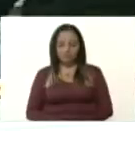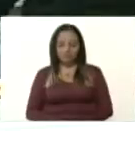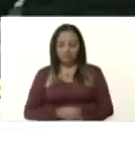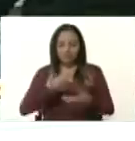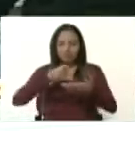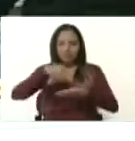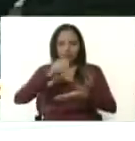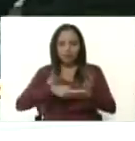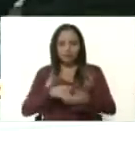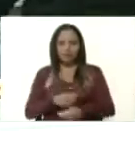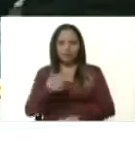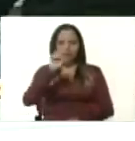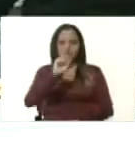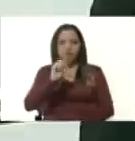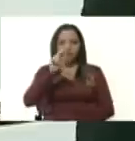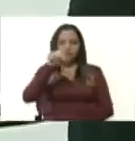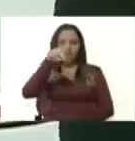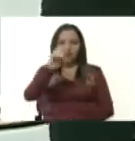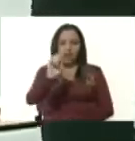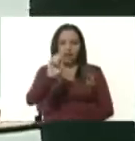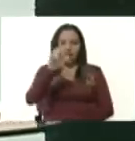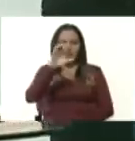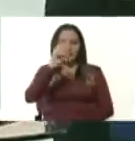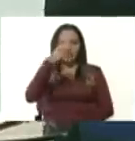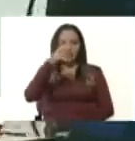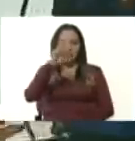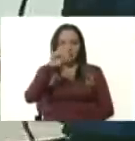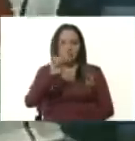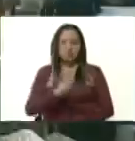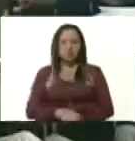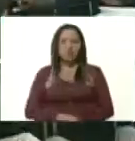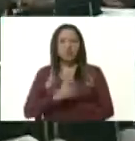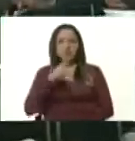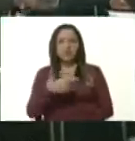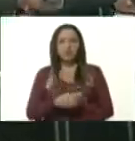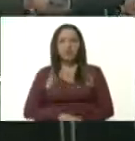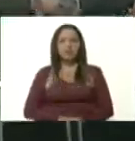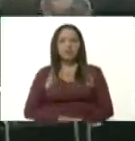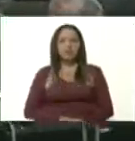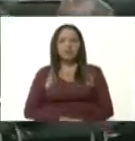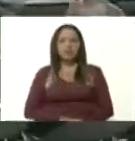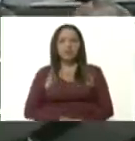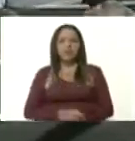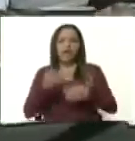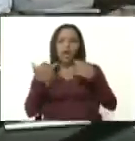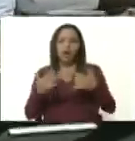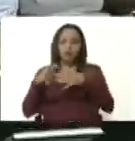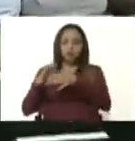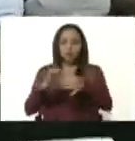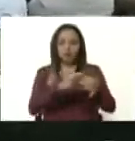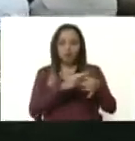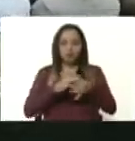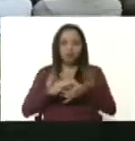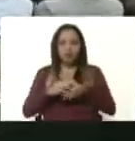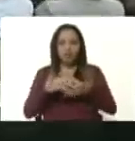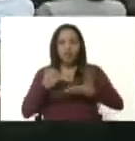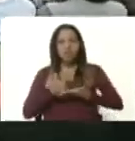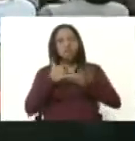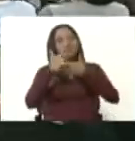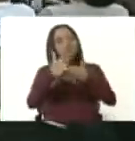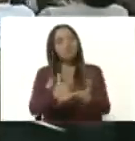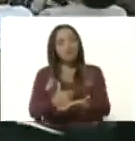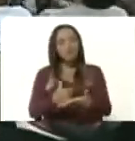Firmado por Sunacrit, firmado por Valevén. Y a partir de ahora, esta alianza favorece